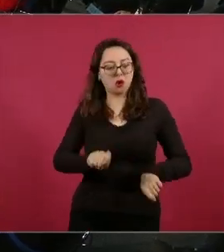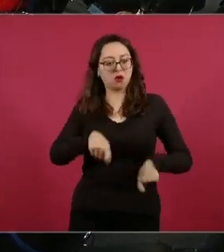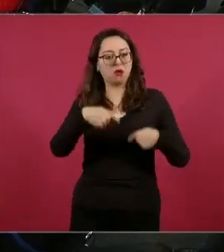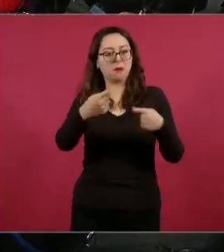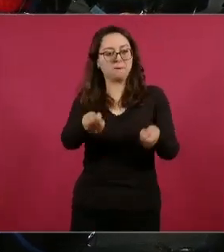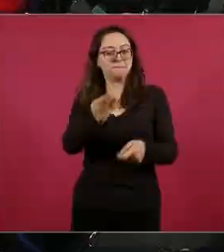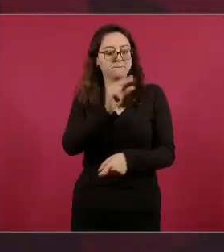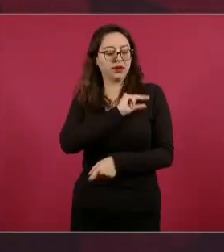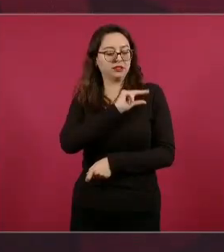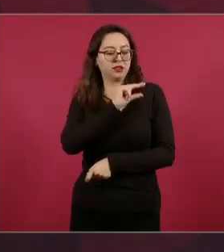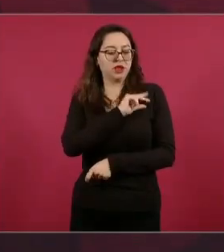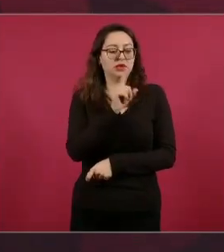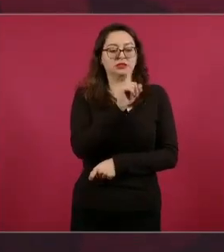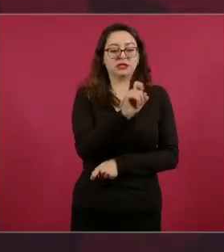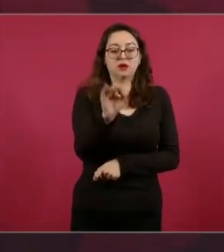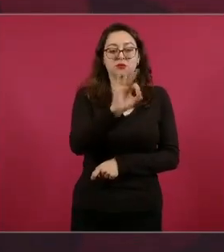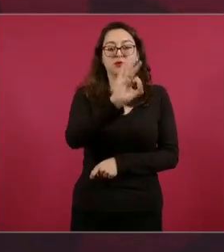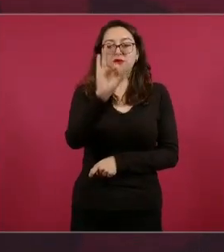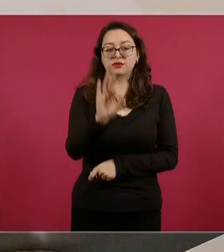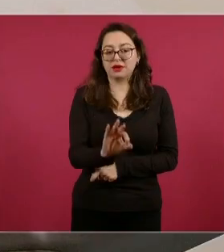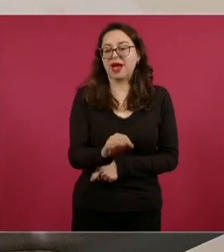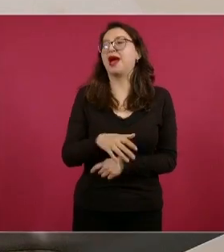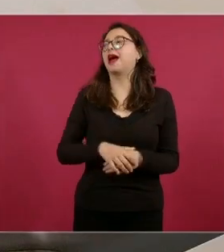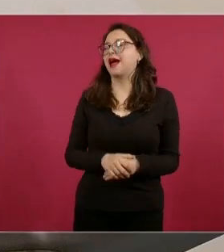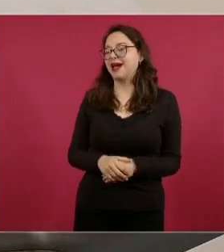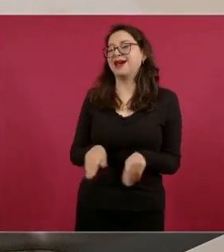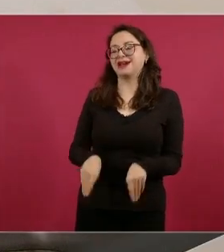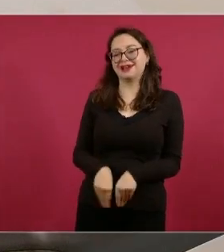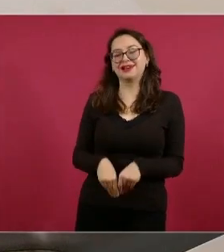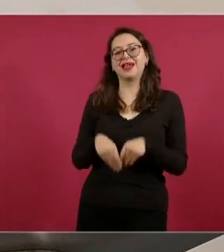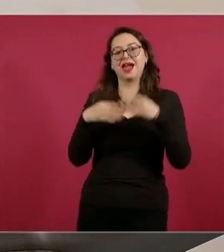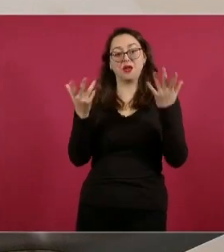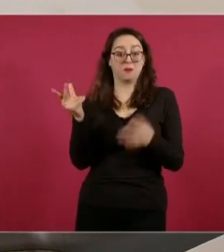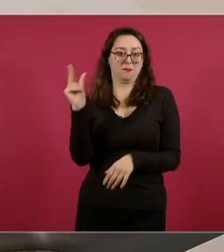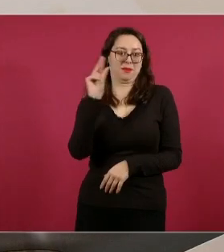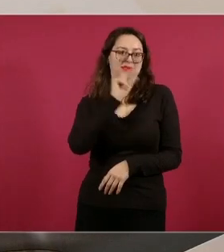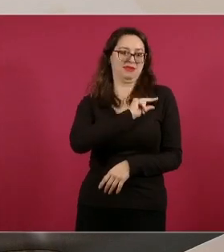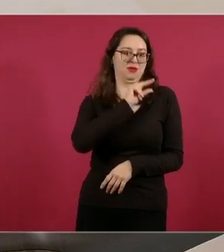Entonces, pueden explotar de manera irracional un recurso